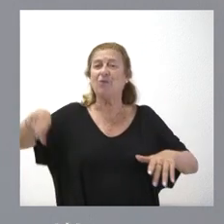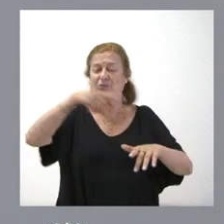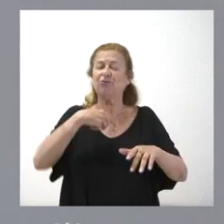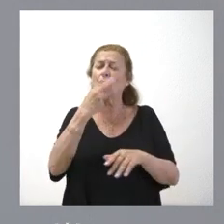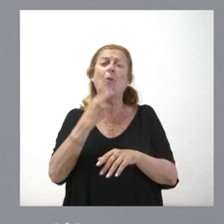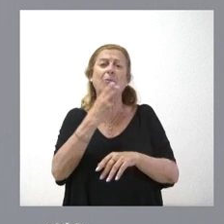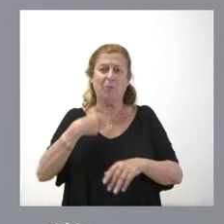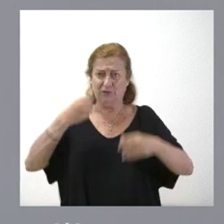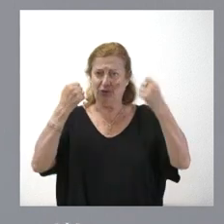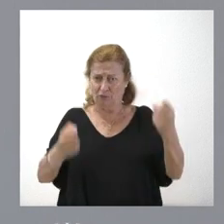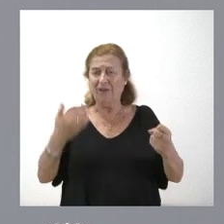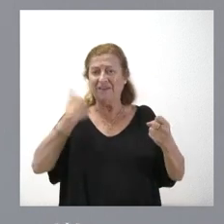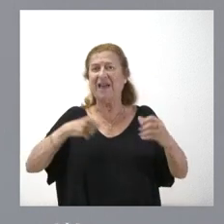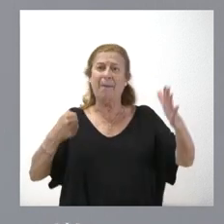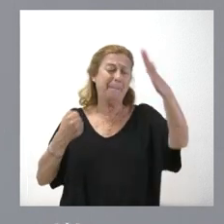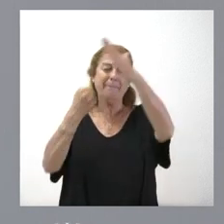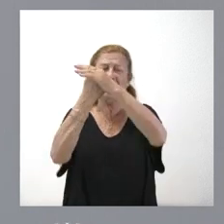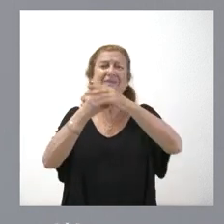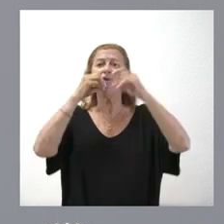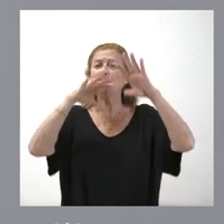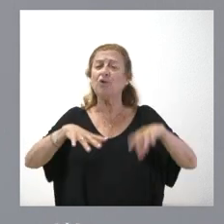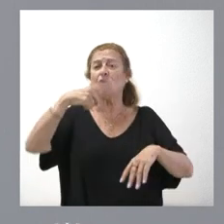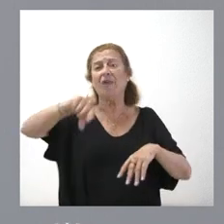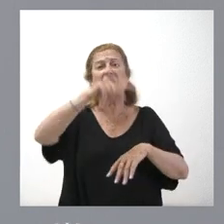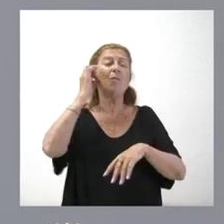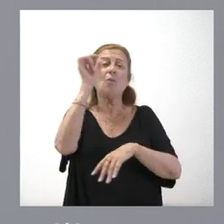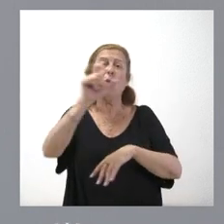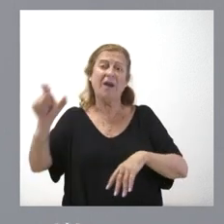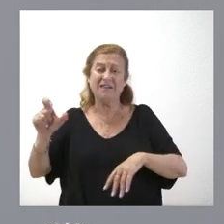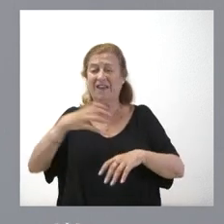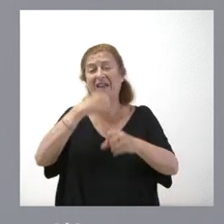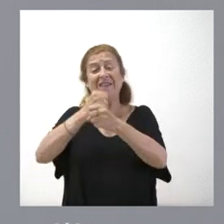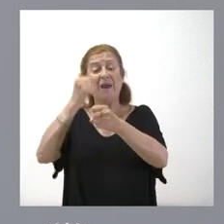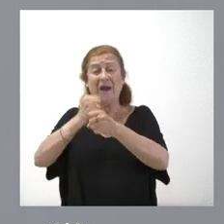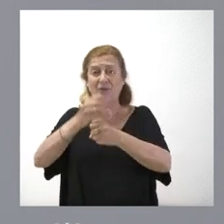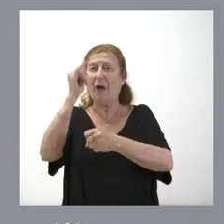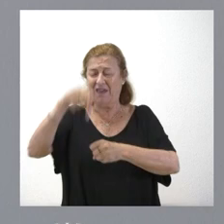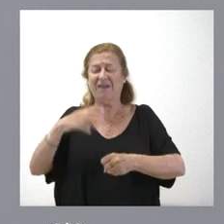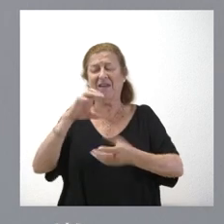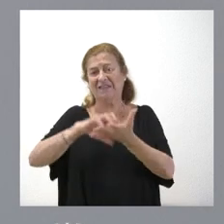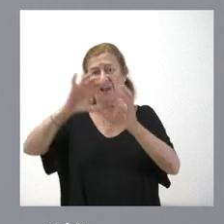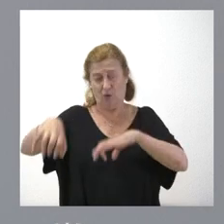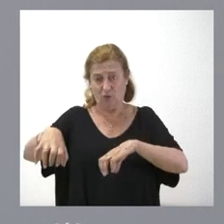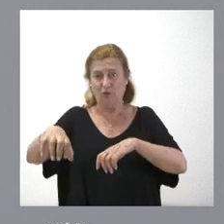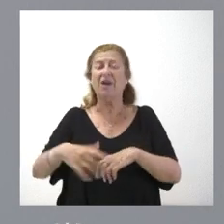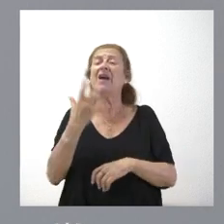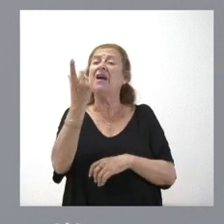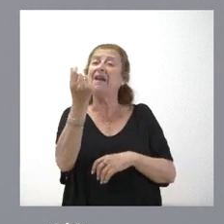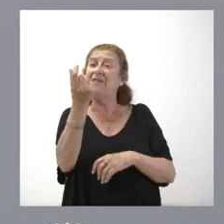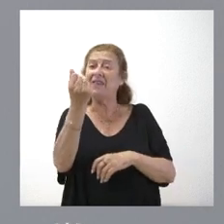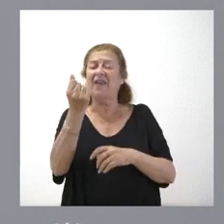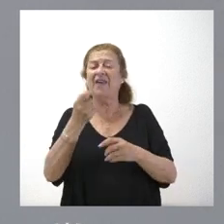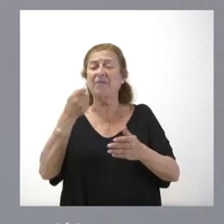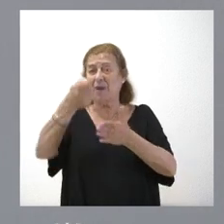y una vez que hemos alcanzado el máximo histórico de mujeres ocupadas en Castilla y león la cantidad de las